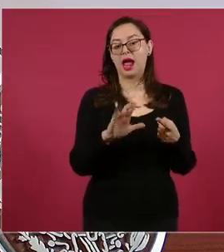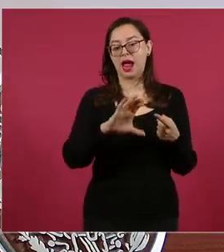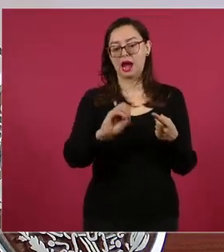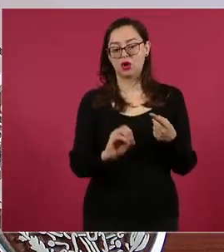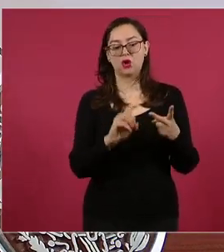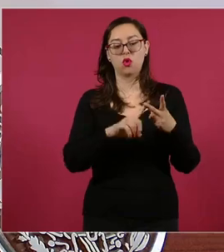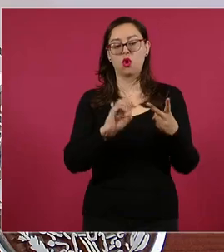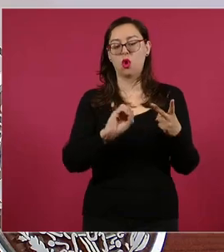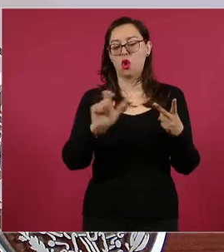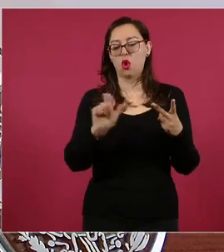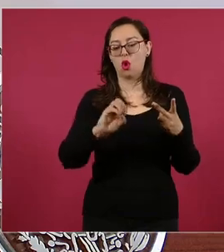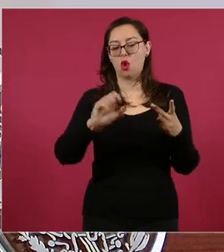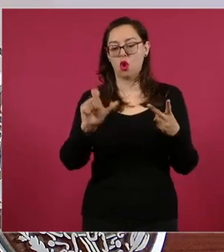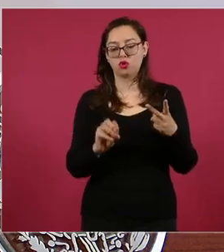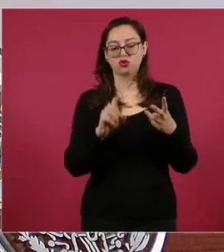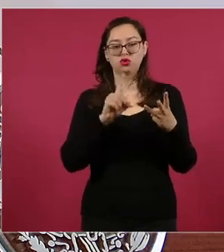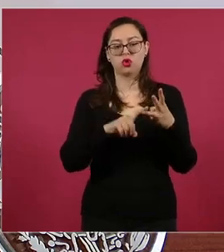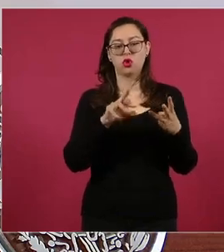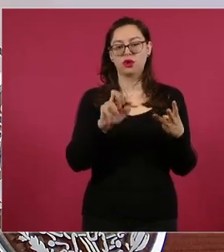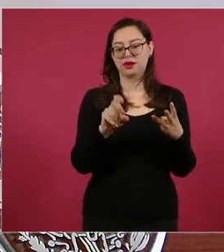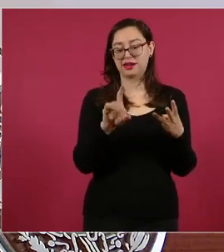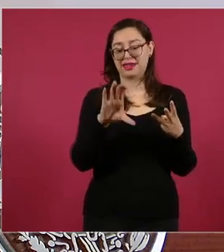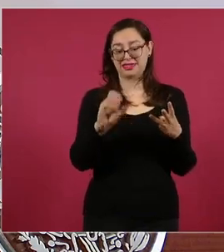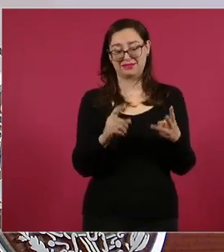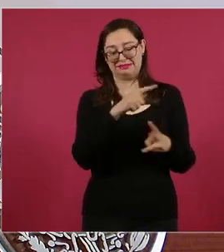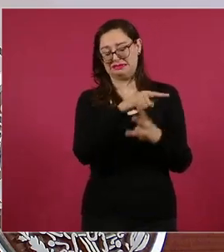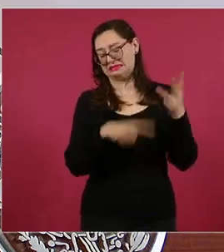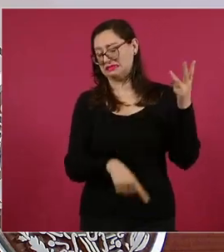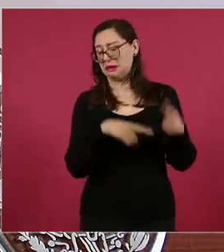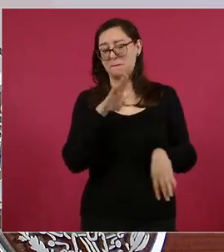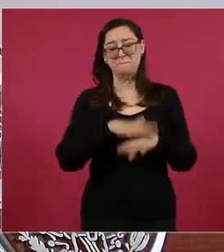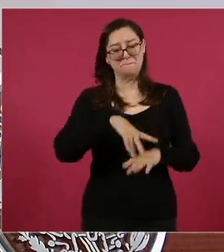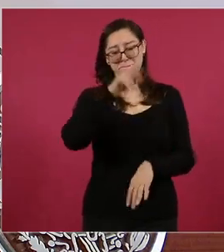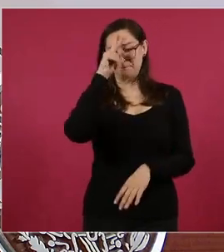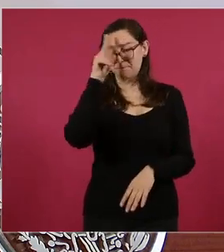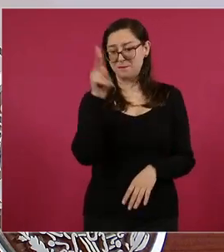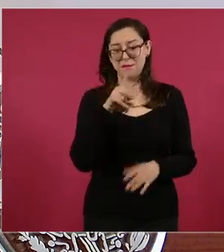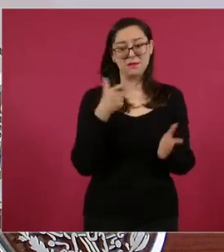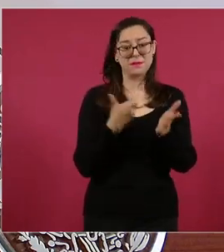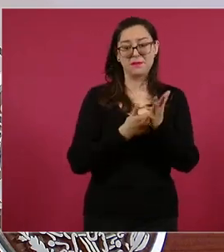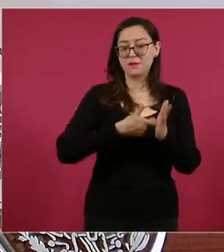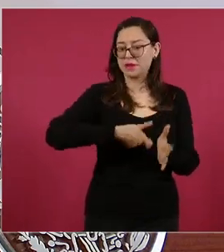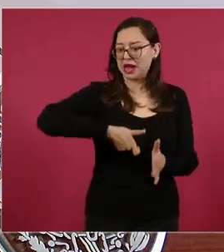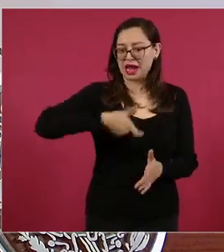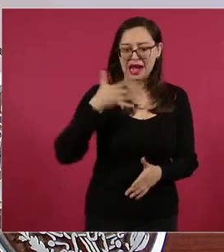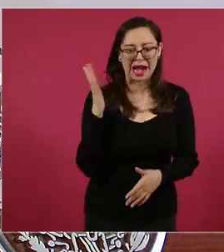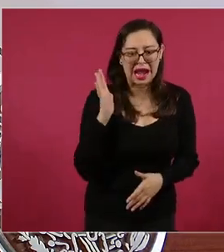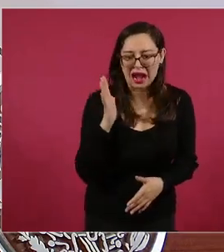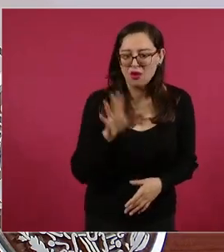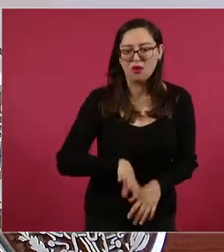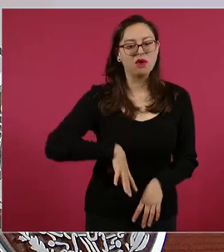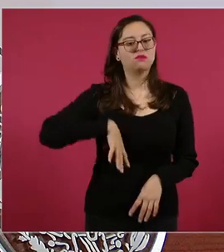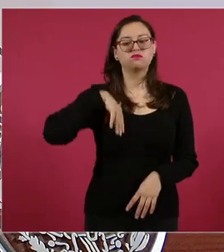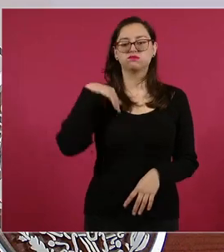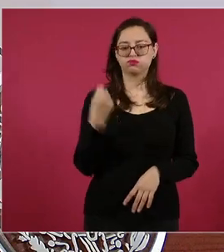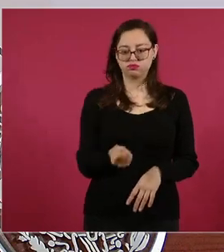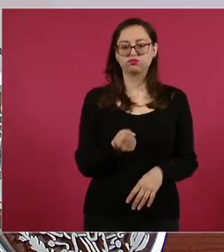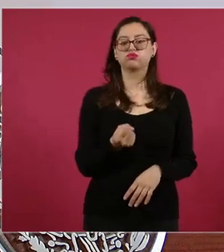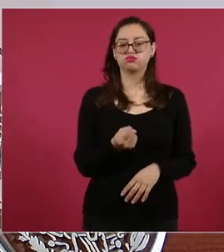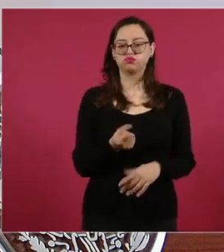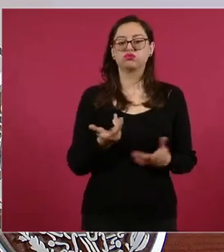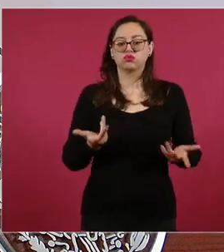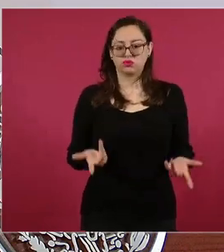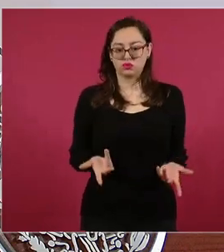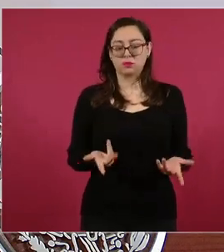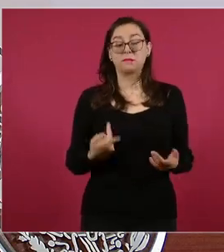las gasolineras con indicadores de ganancia más elevados. Pueden considerarse como las más careras en el contexto del